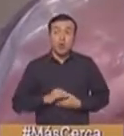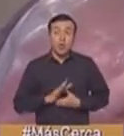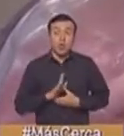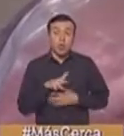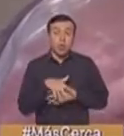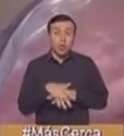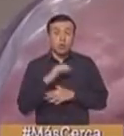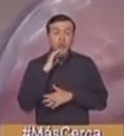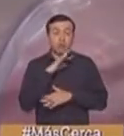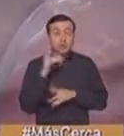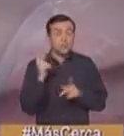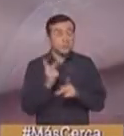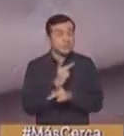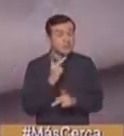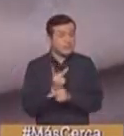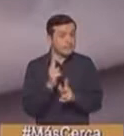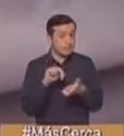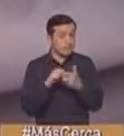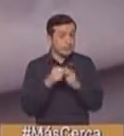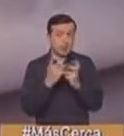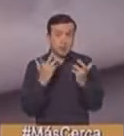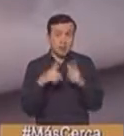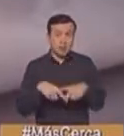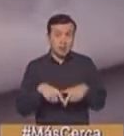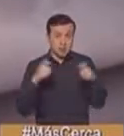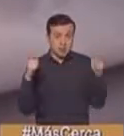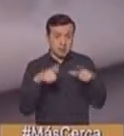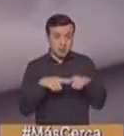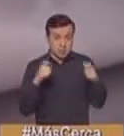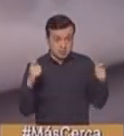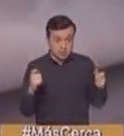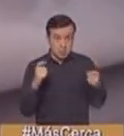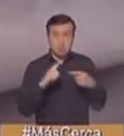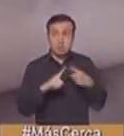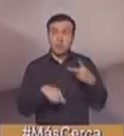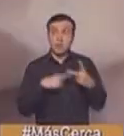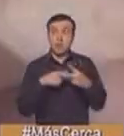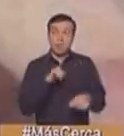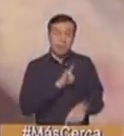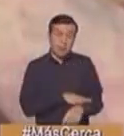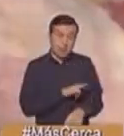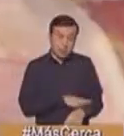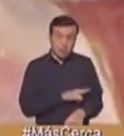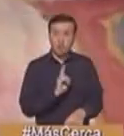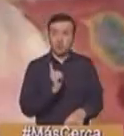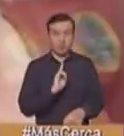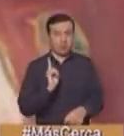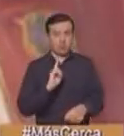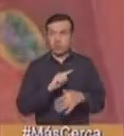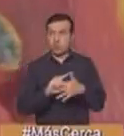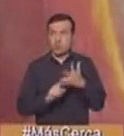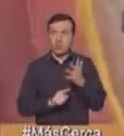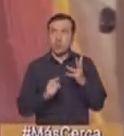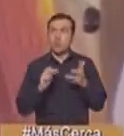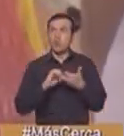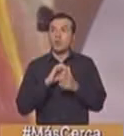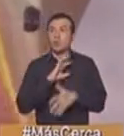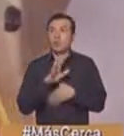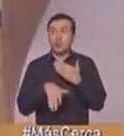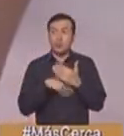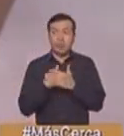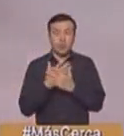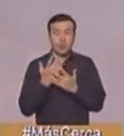de vías urinarias. Pero no es que sea la ropa interior, no es que sean los inodoros los causantes de una infección de vías. No es que se contraiga la